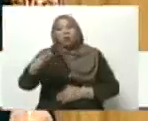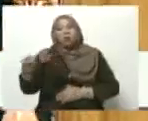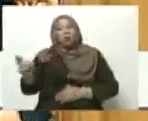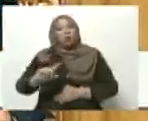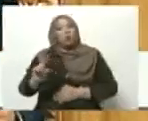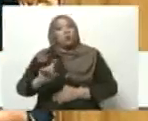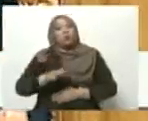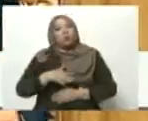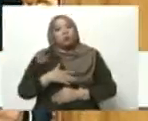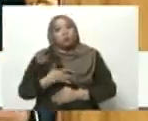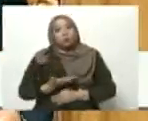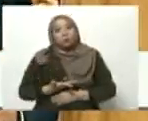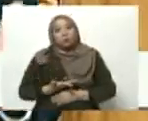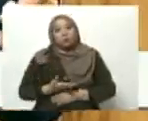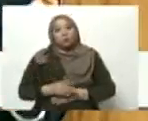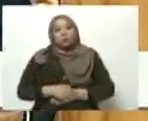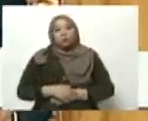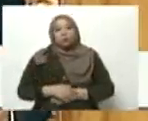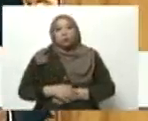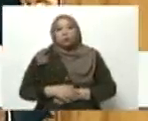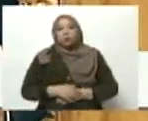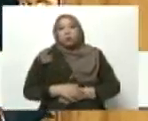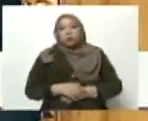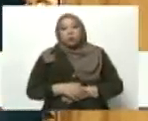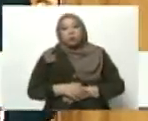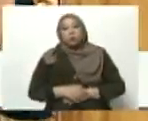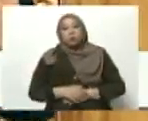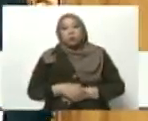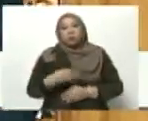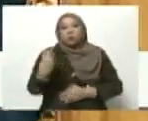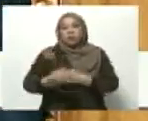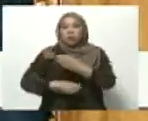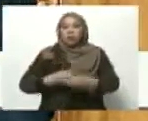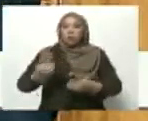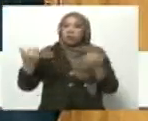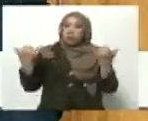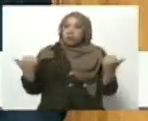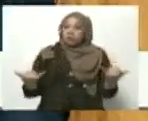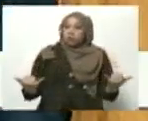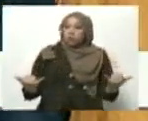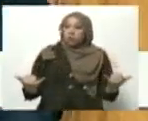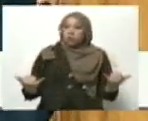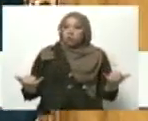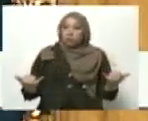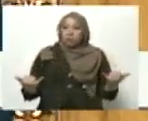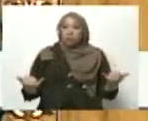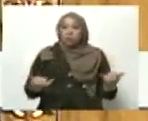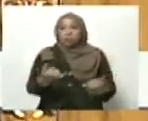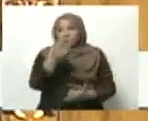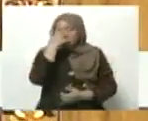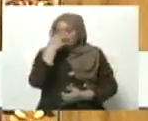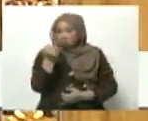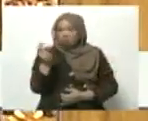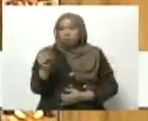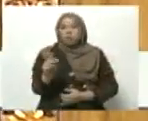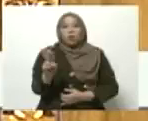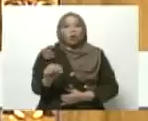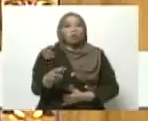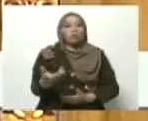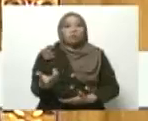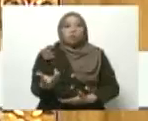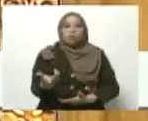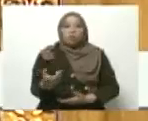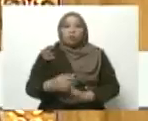que ustedes tenían eso tan mal cuidado que eso se dañó solo. ¿Entiendes? Nunca fue así, nunca fue